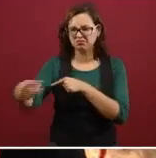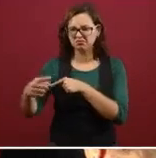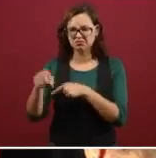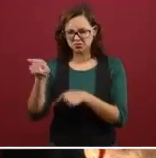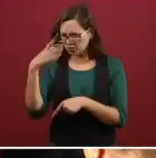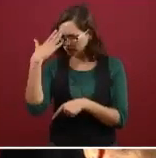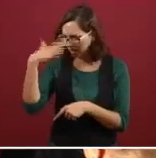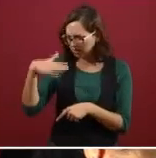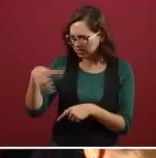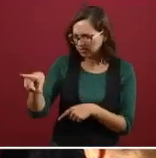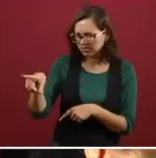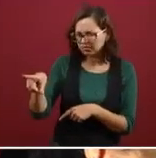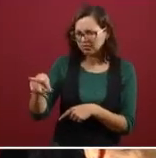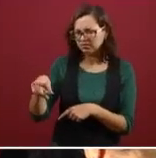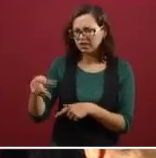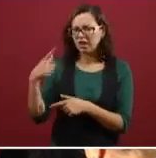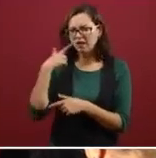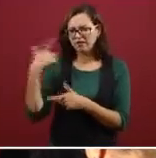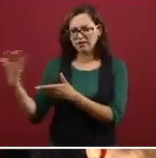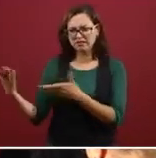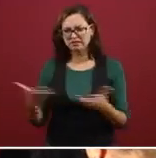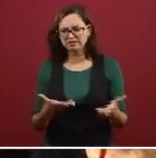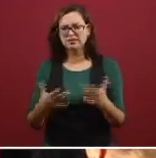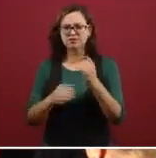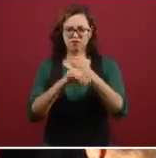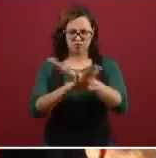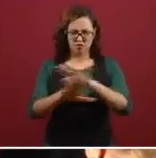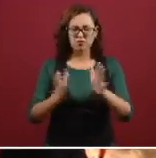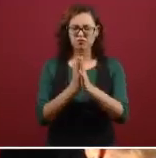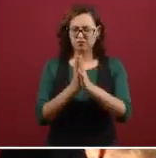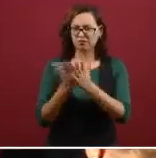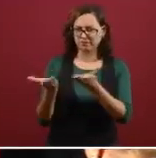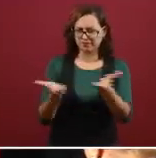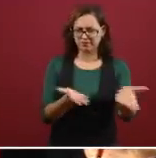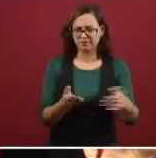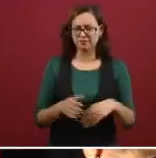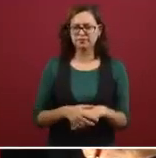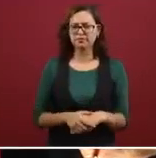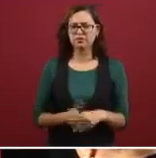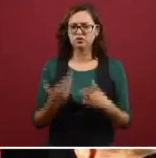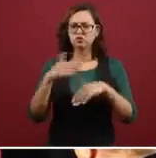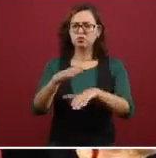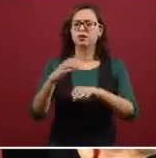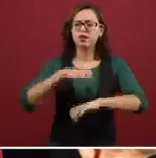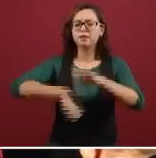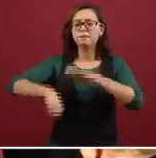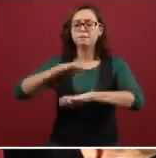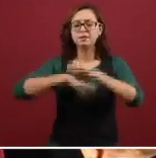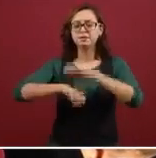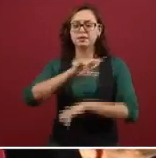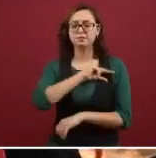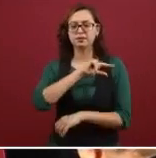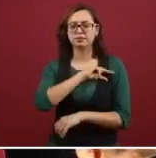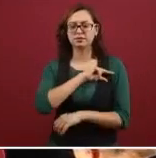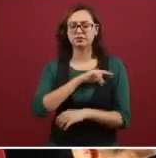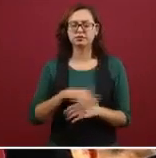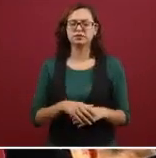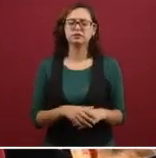información? A ver, ¿por qué no informas sobre eso? Sobre las empresas particulares.